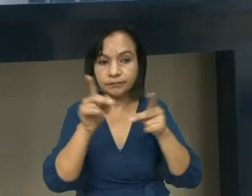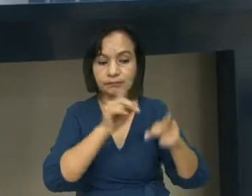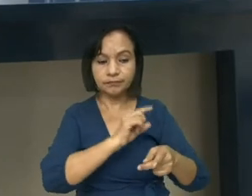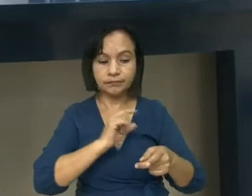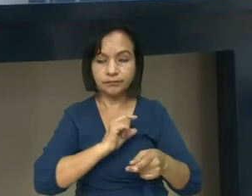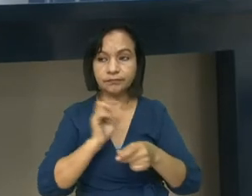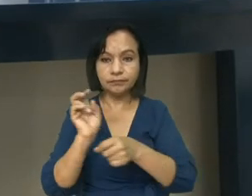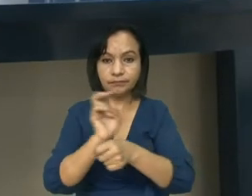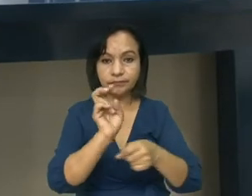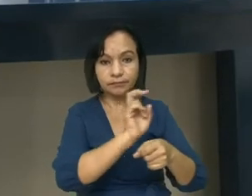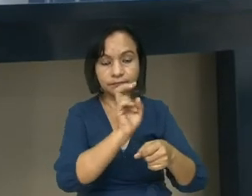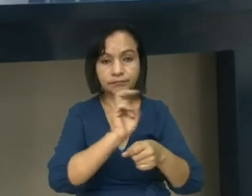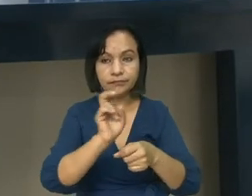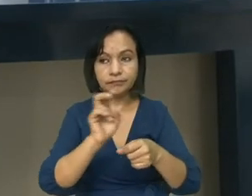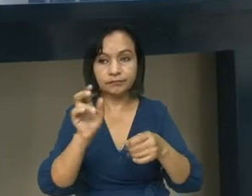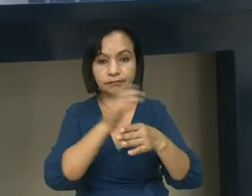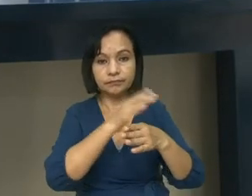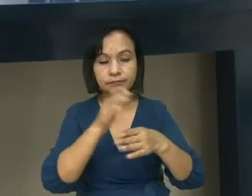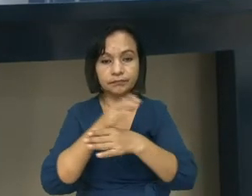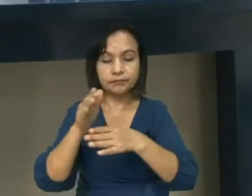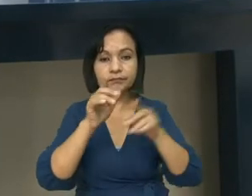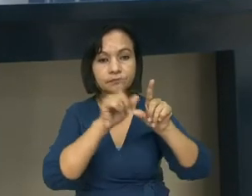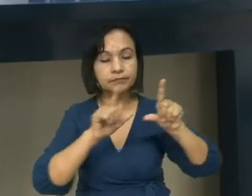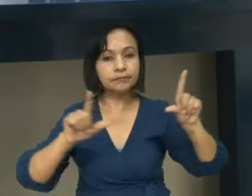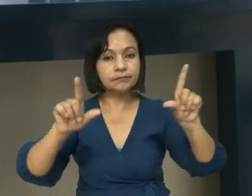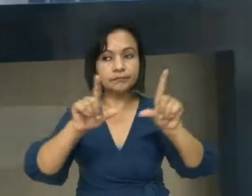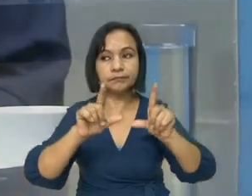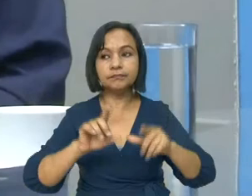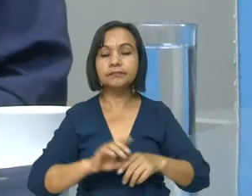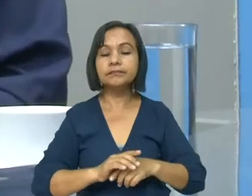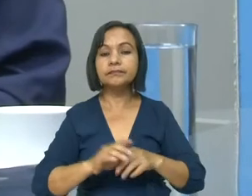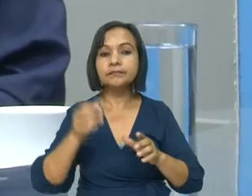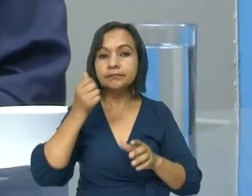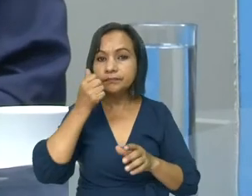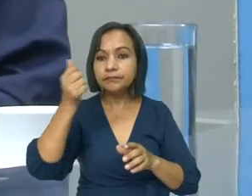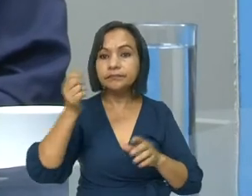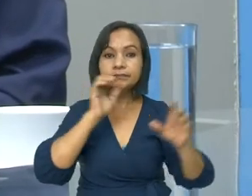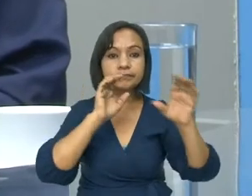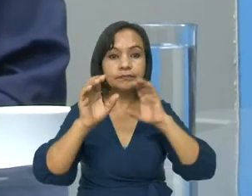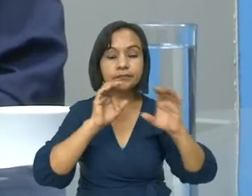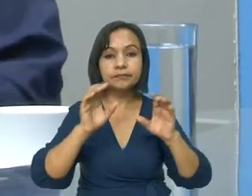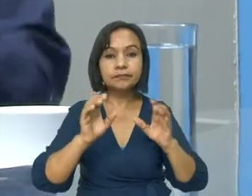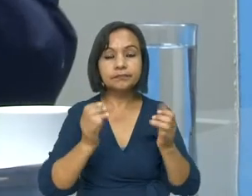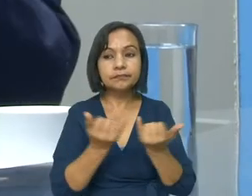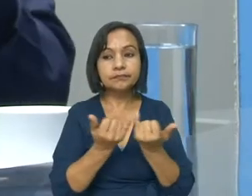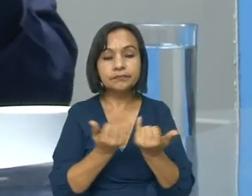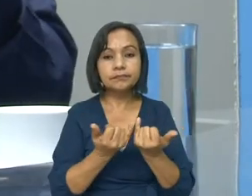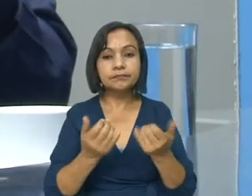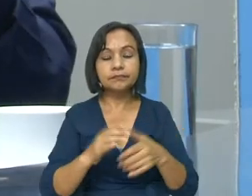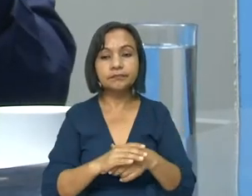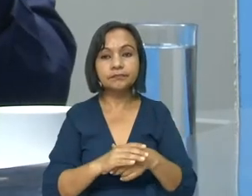los privados, ¿verdad? Que están distribuidos en las diversas áreas. Ellos tienen comunicación mediante los radios. Además que hay